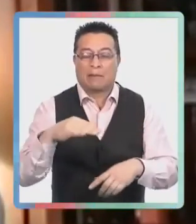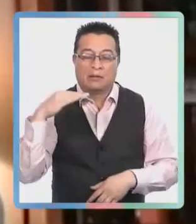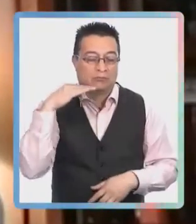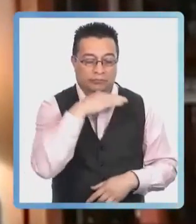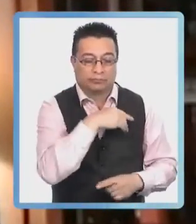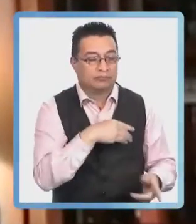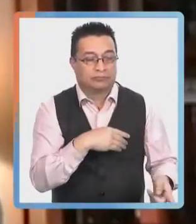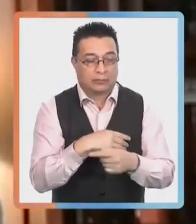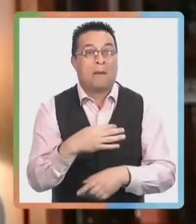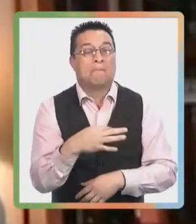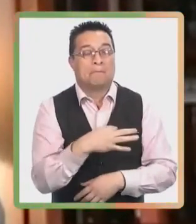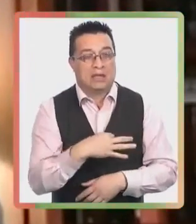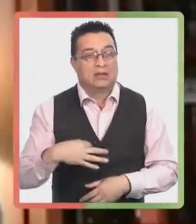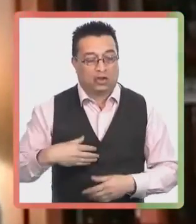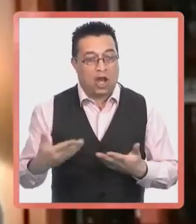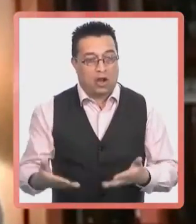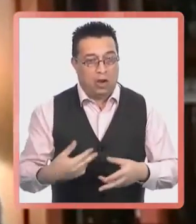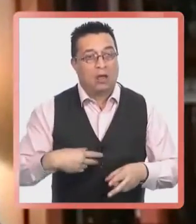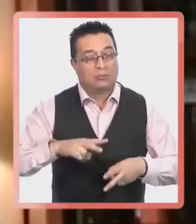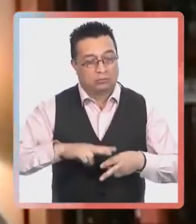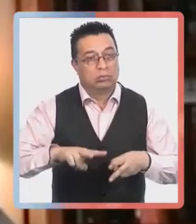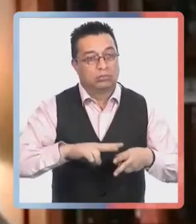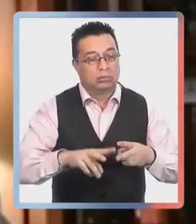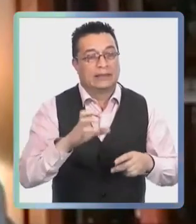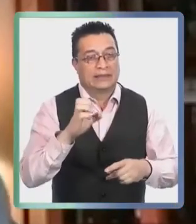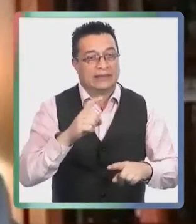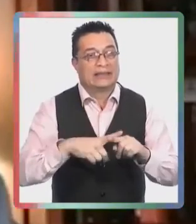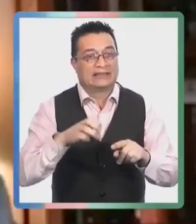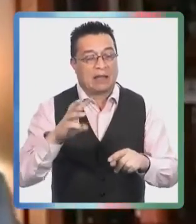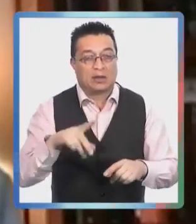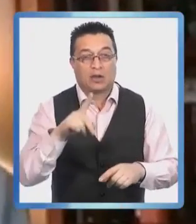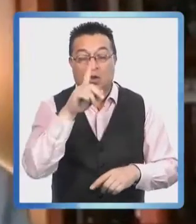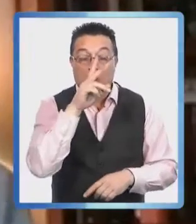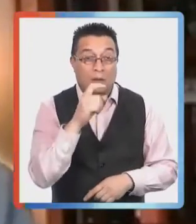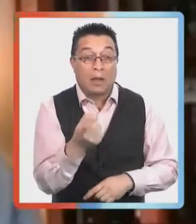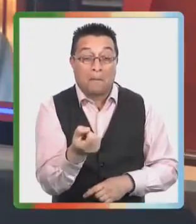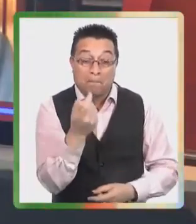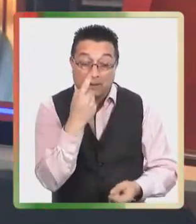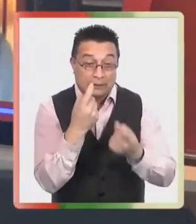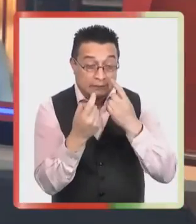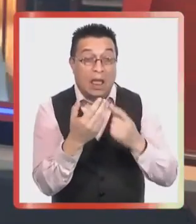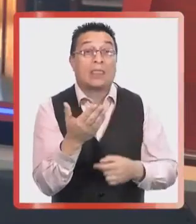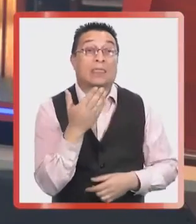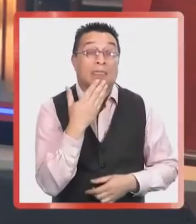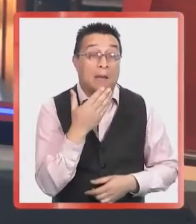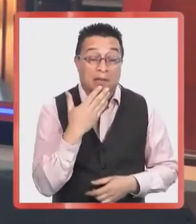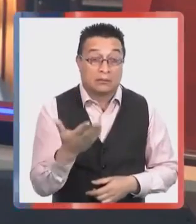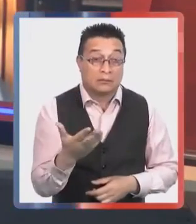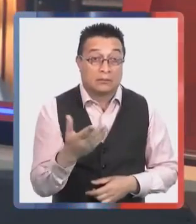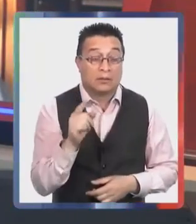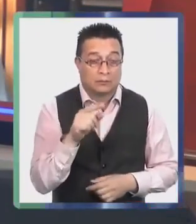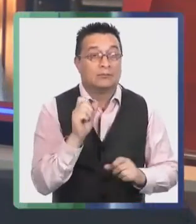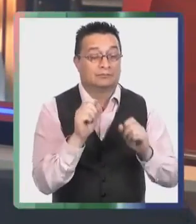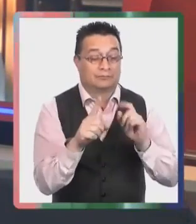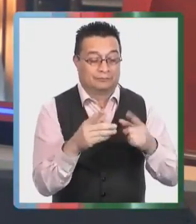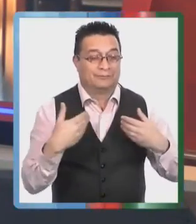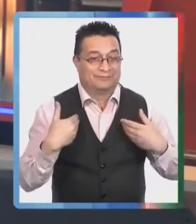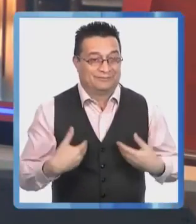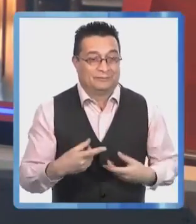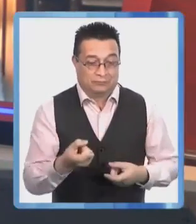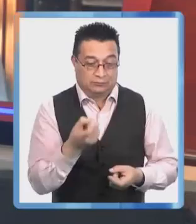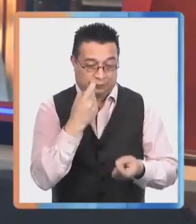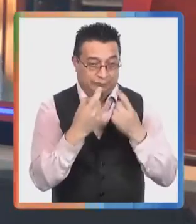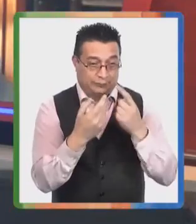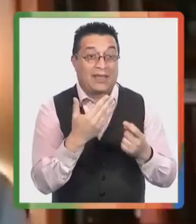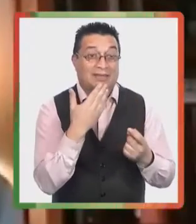de inmediato. Y yo sé que el ministerio está preparando un examen es una PCR también. La gente ya sabe el nombre, reacción de polimerasa en